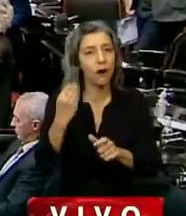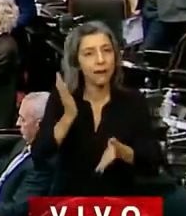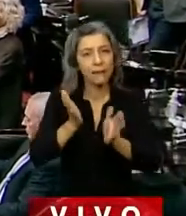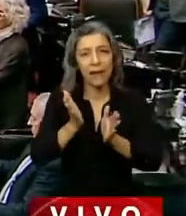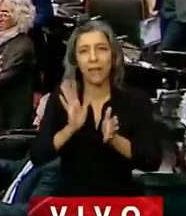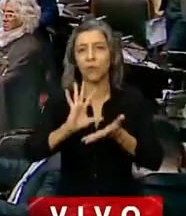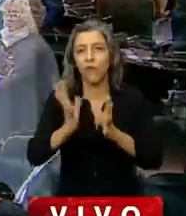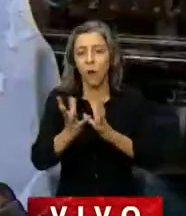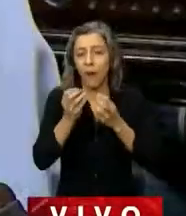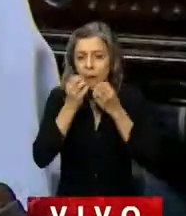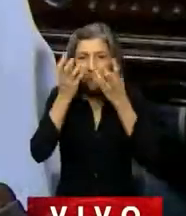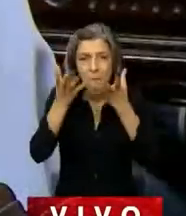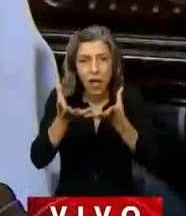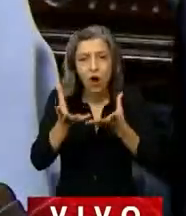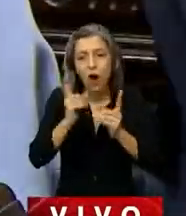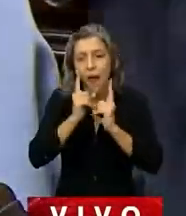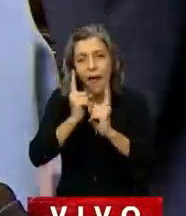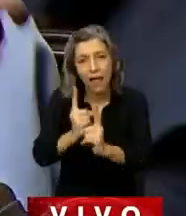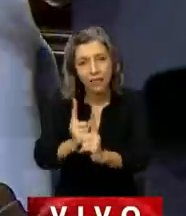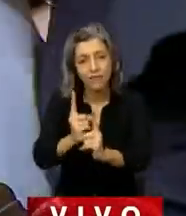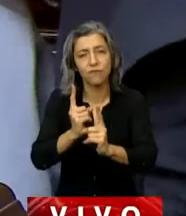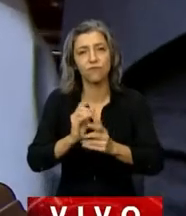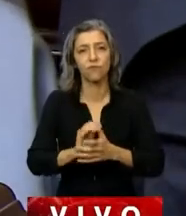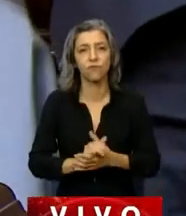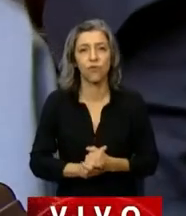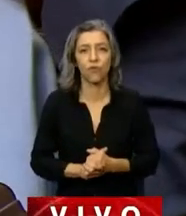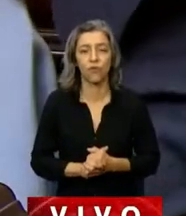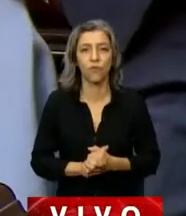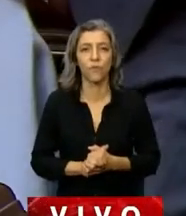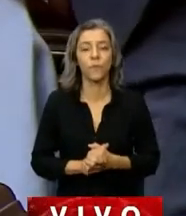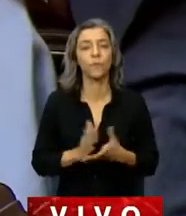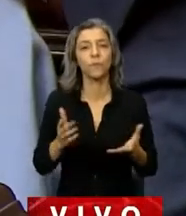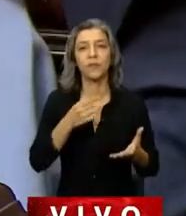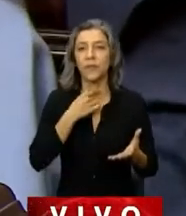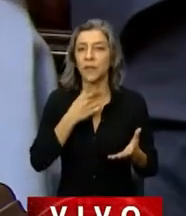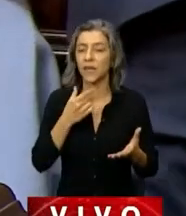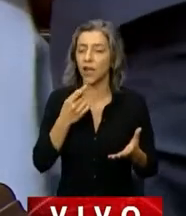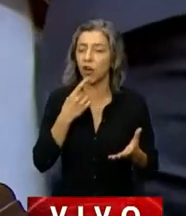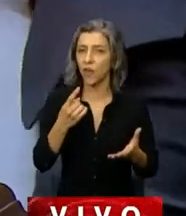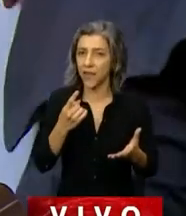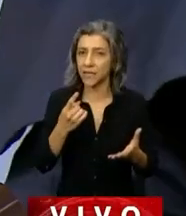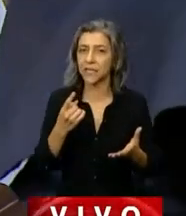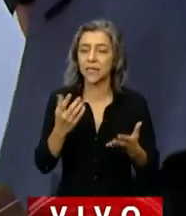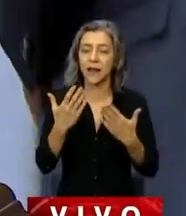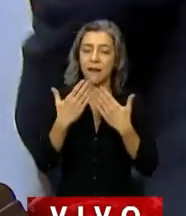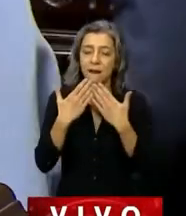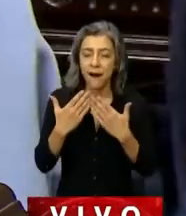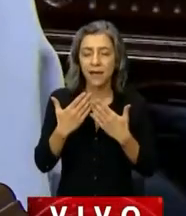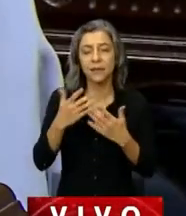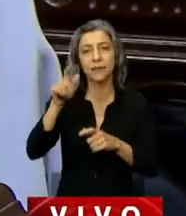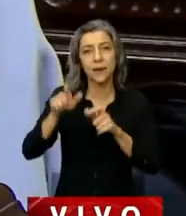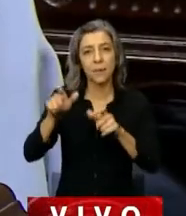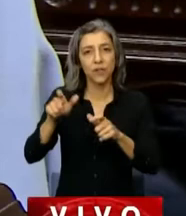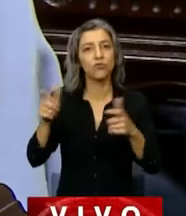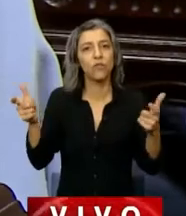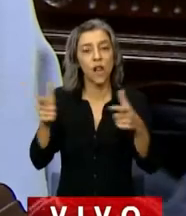niveles y modalidades de atención. Quiero agradecer, señor presidente, a los integrantes de la Comisión de Salud y